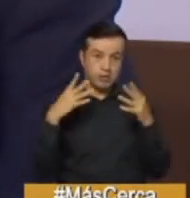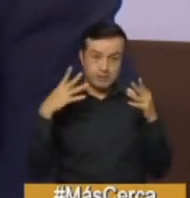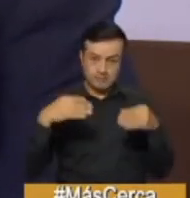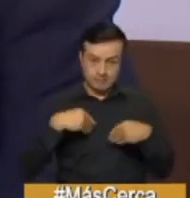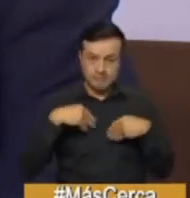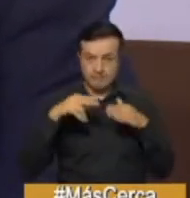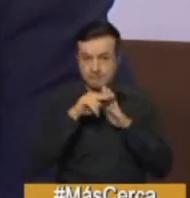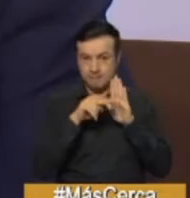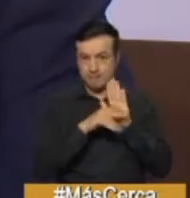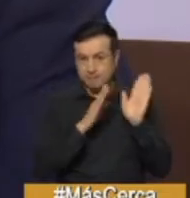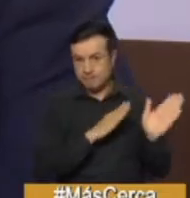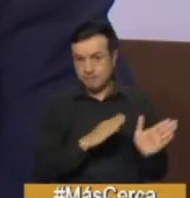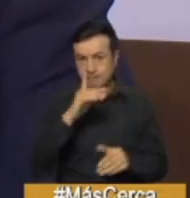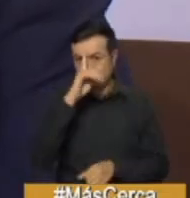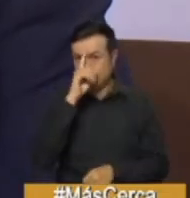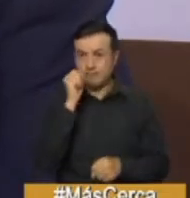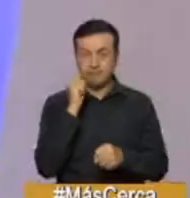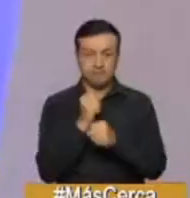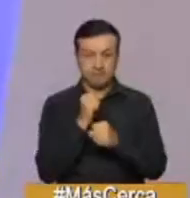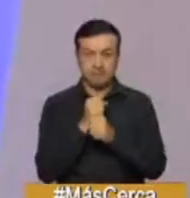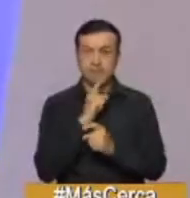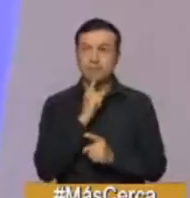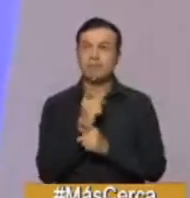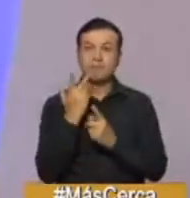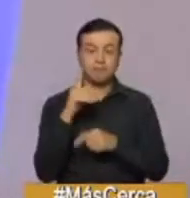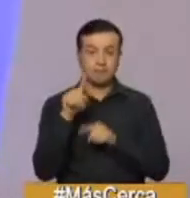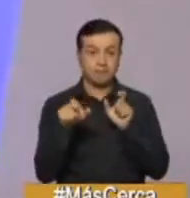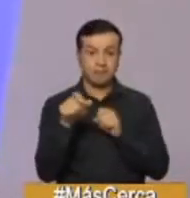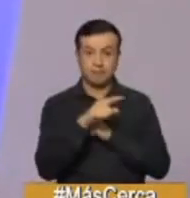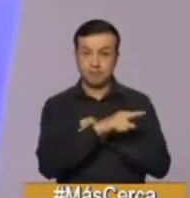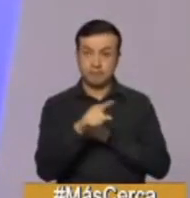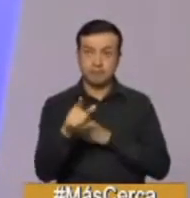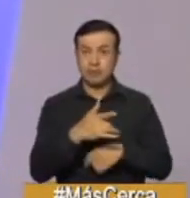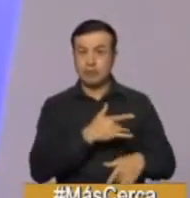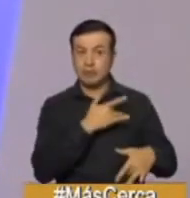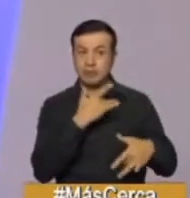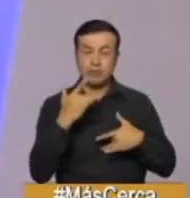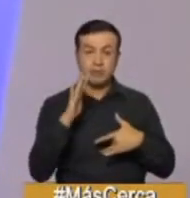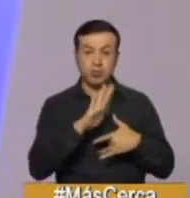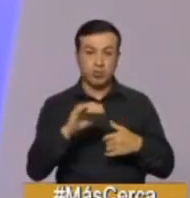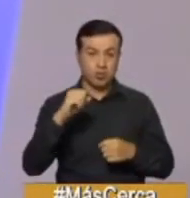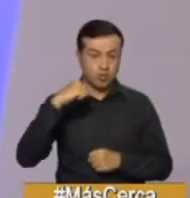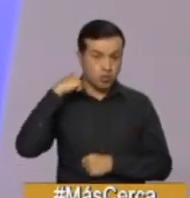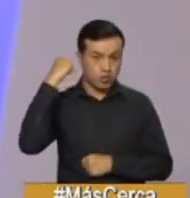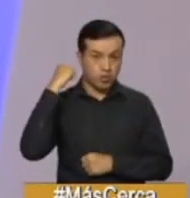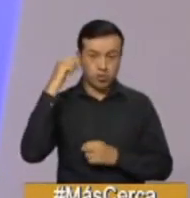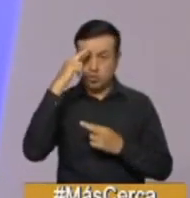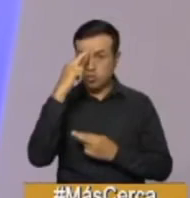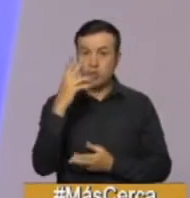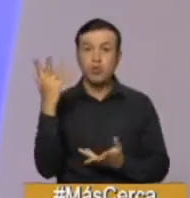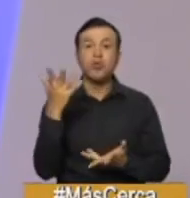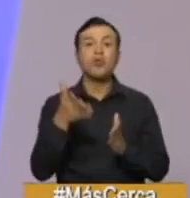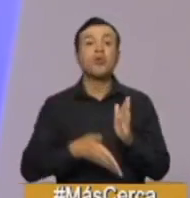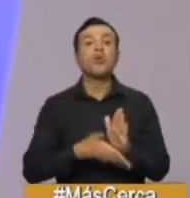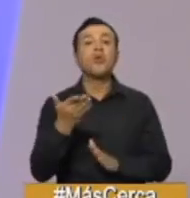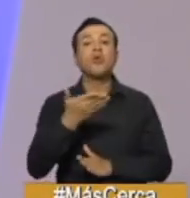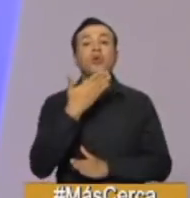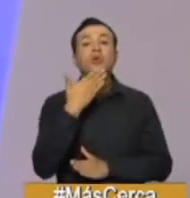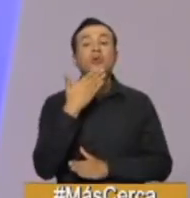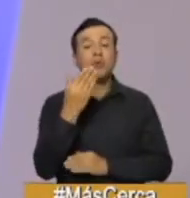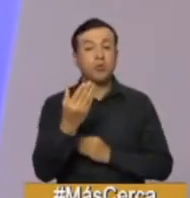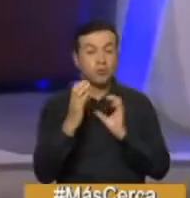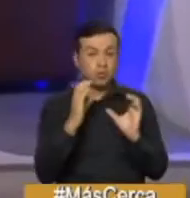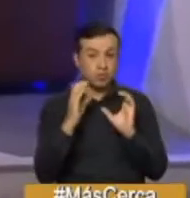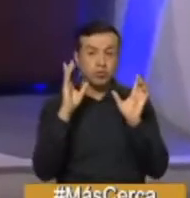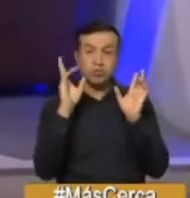de las normativas a los trabajadores por supuesto aquellos trabajadores que se sienten vulnerados en sus derechos a donde deben acudir es importante también hablar